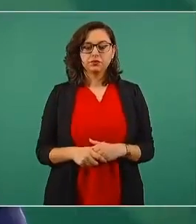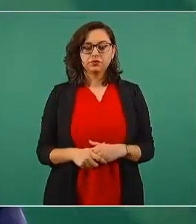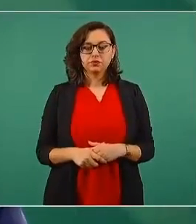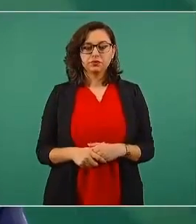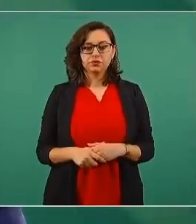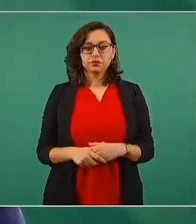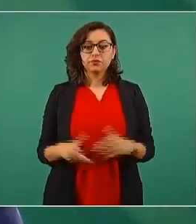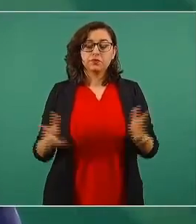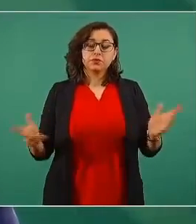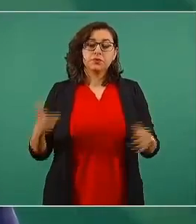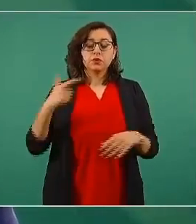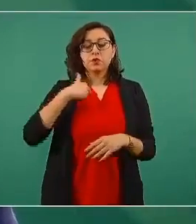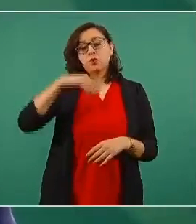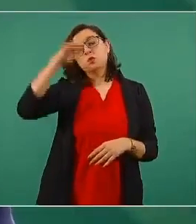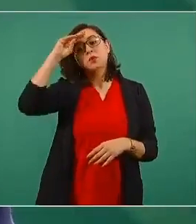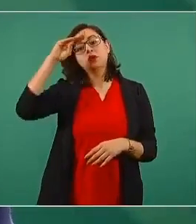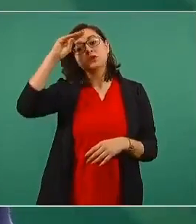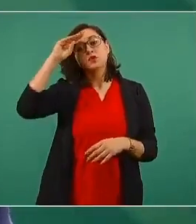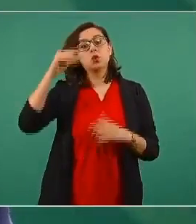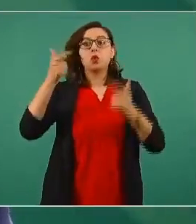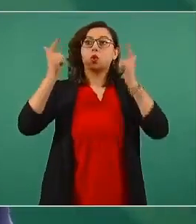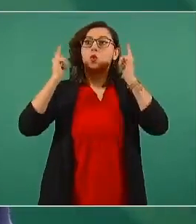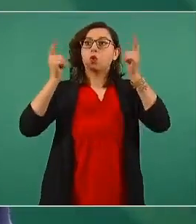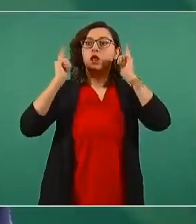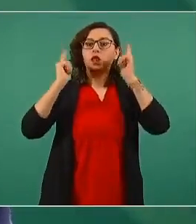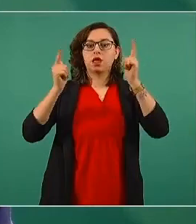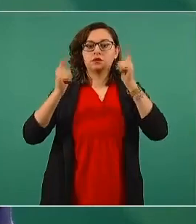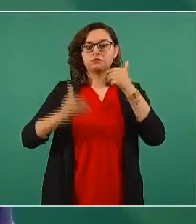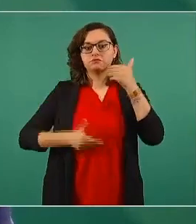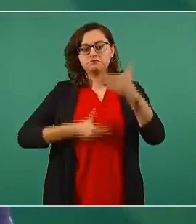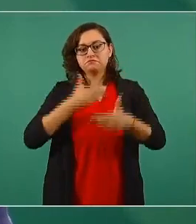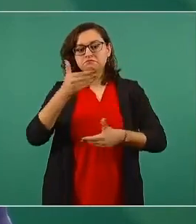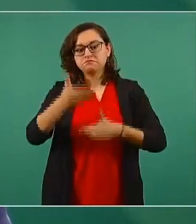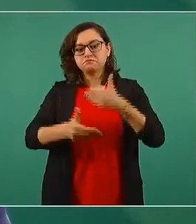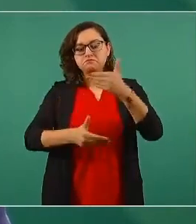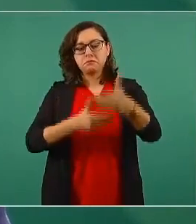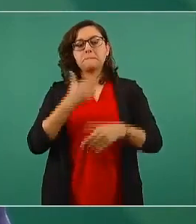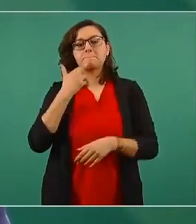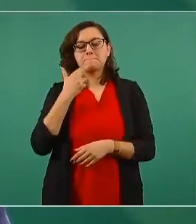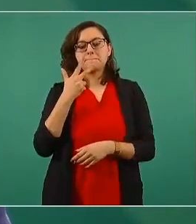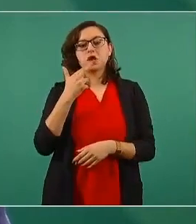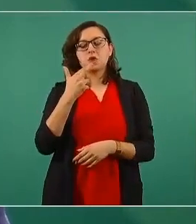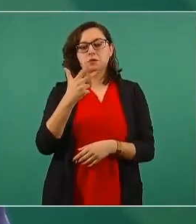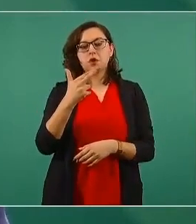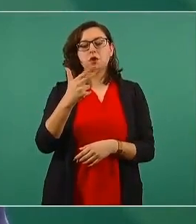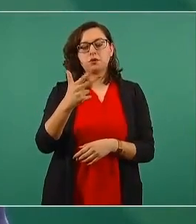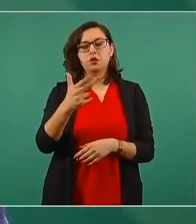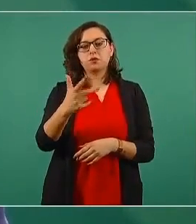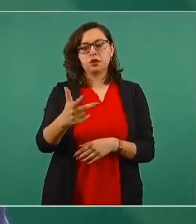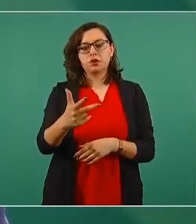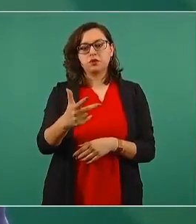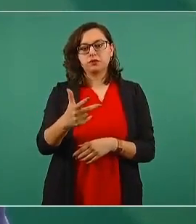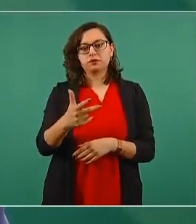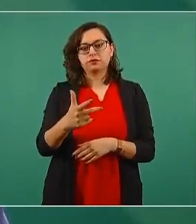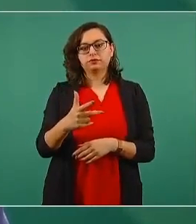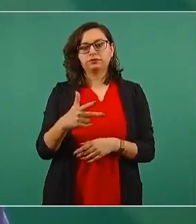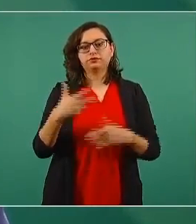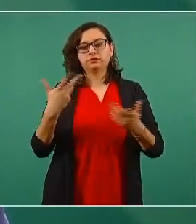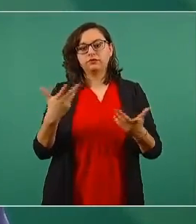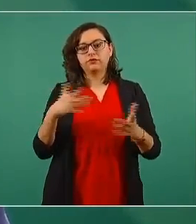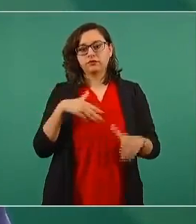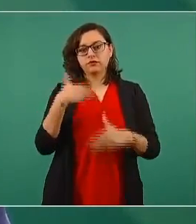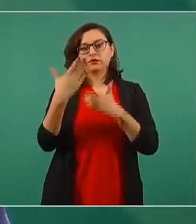espero que sea muy fructífera la